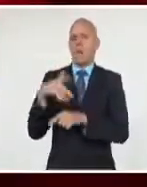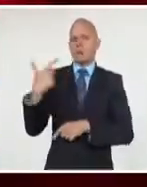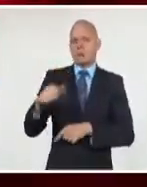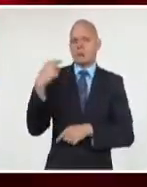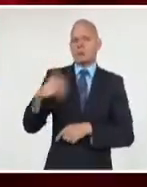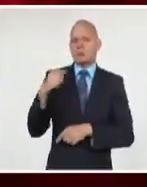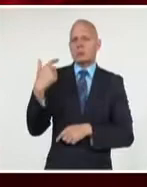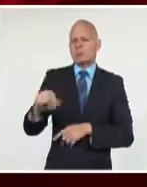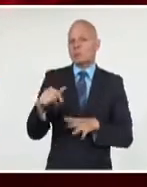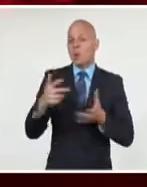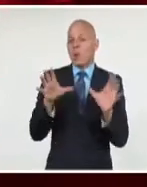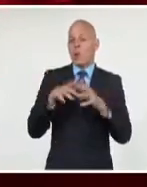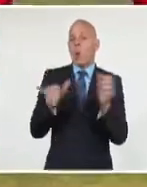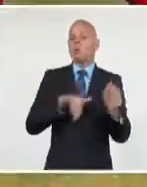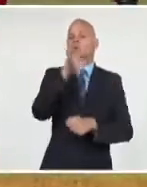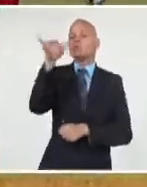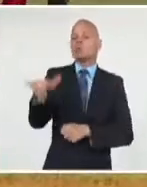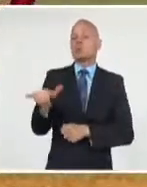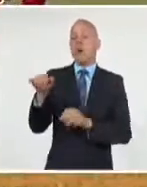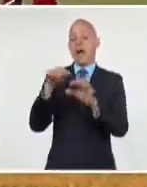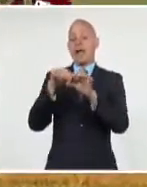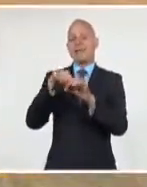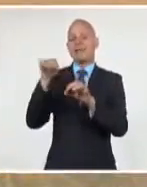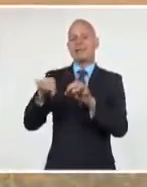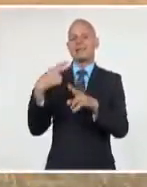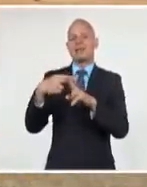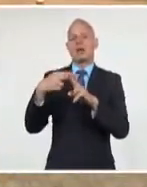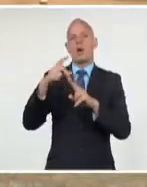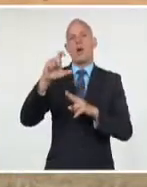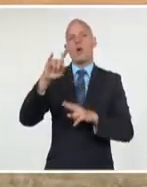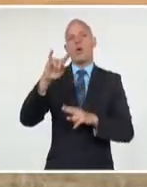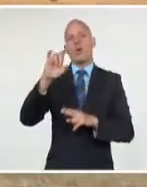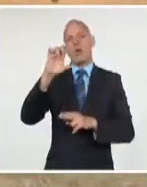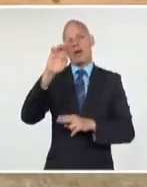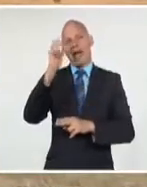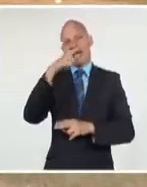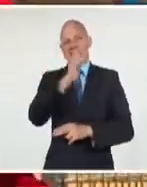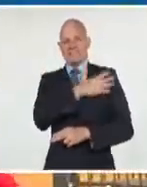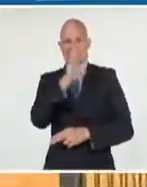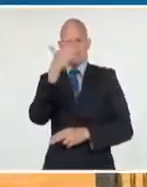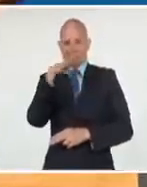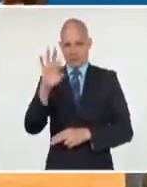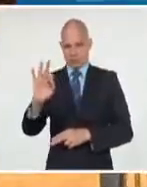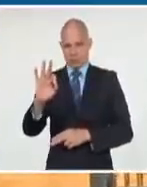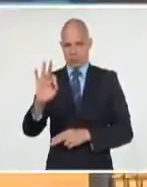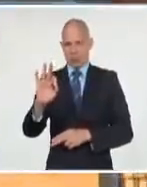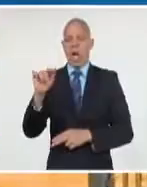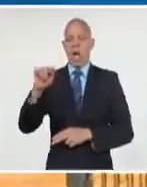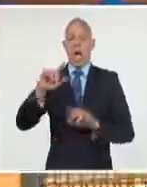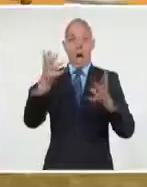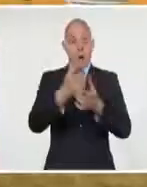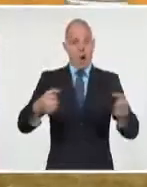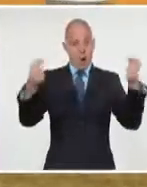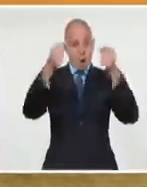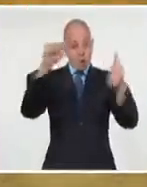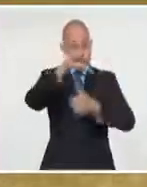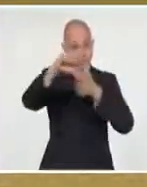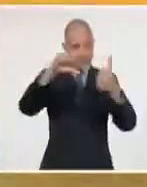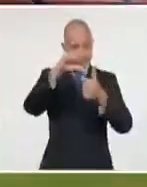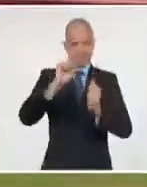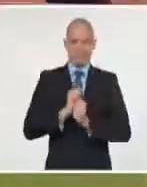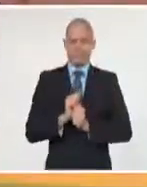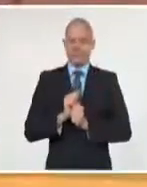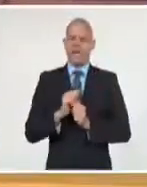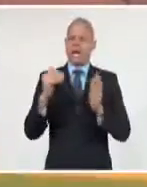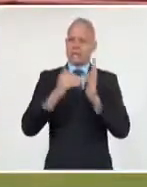Curazao representándonos en la tercera Copa del Caribe, y en la tarde la preselección olímpica. El elenco